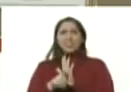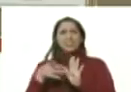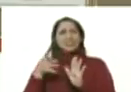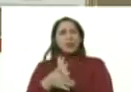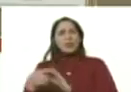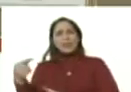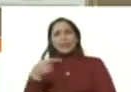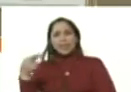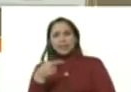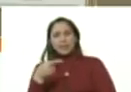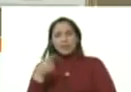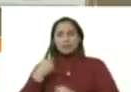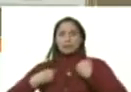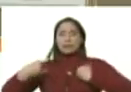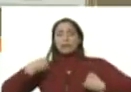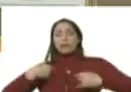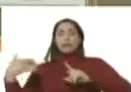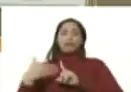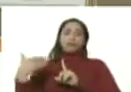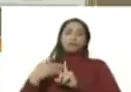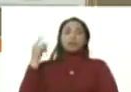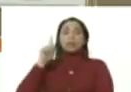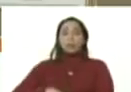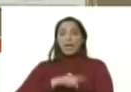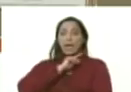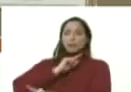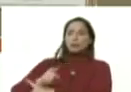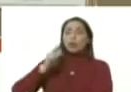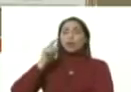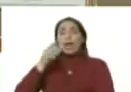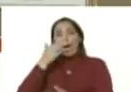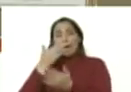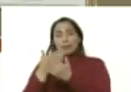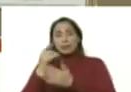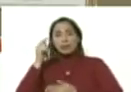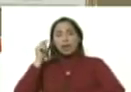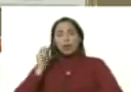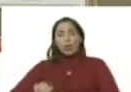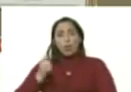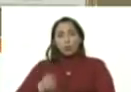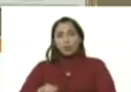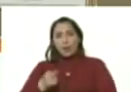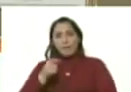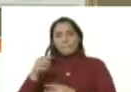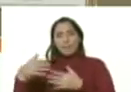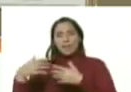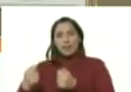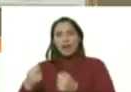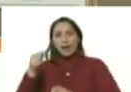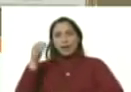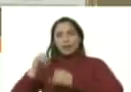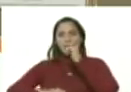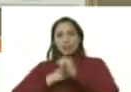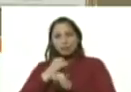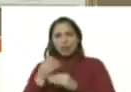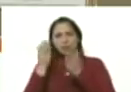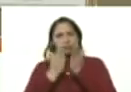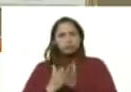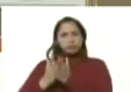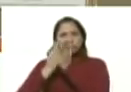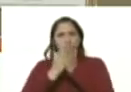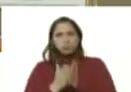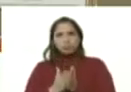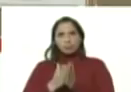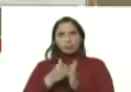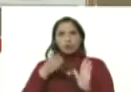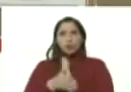esas medidas. También se propusieron acciones ante la Corte Penal Internacional, estudiar el caso que llevó Irán